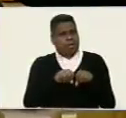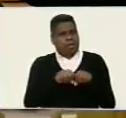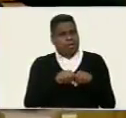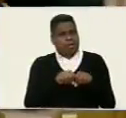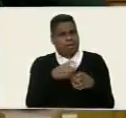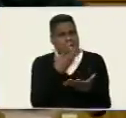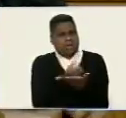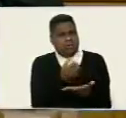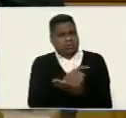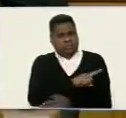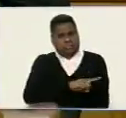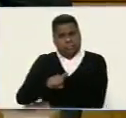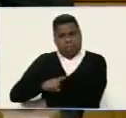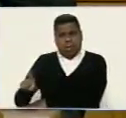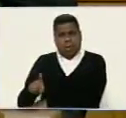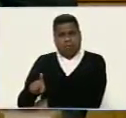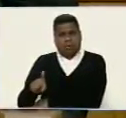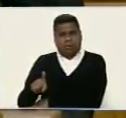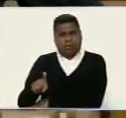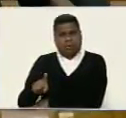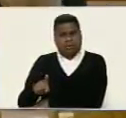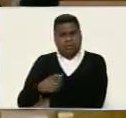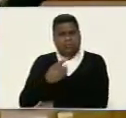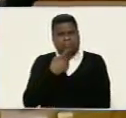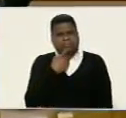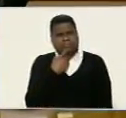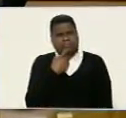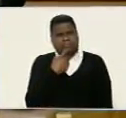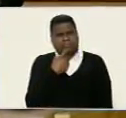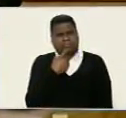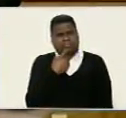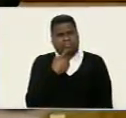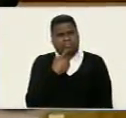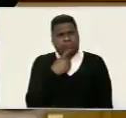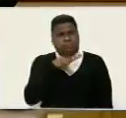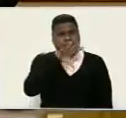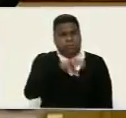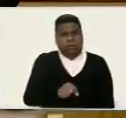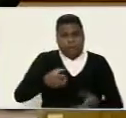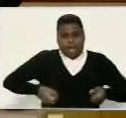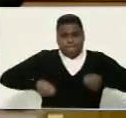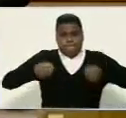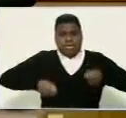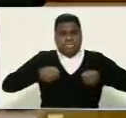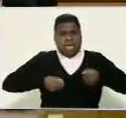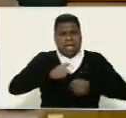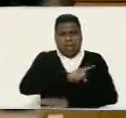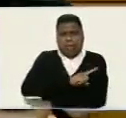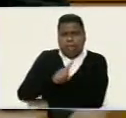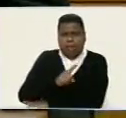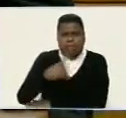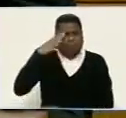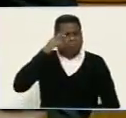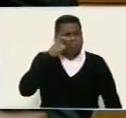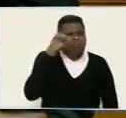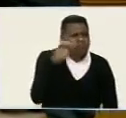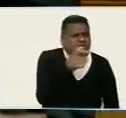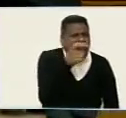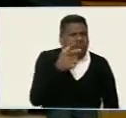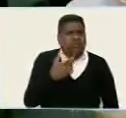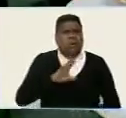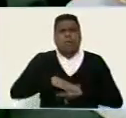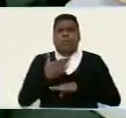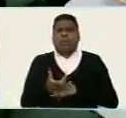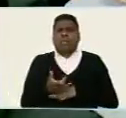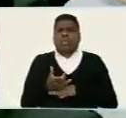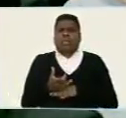intervenir los mercados. ¿Quién nos eligió a nosotros? cómo es que en esa lucha nosotros no vamos a acompañar al pueblo?